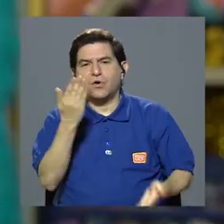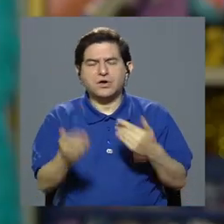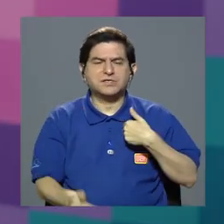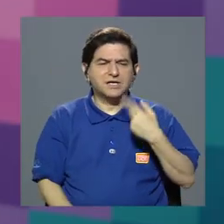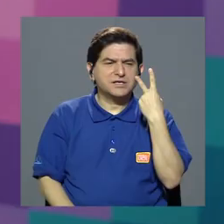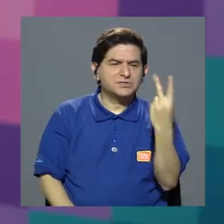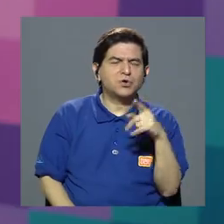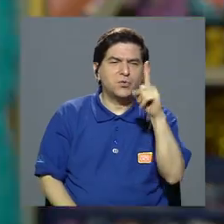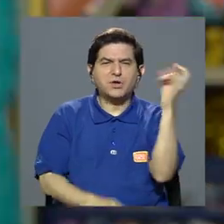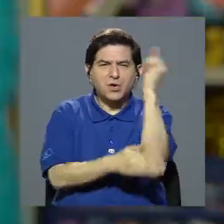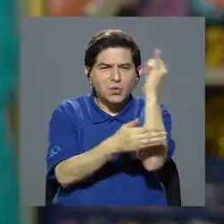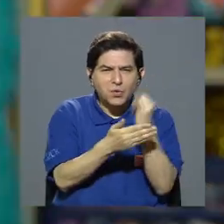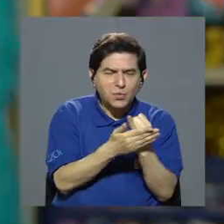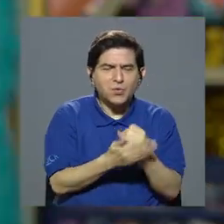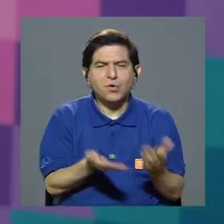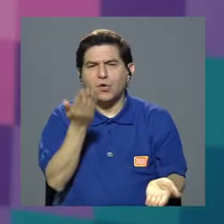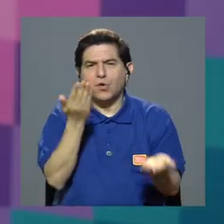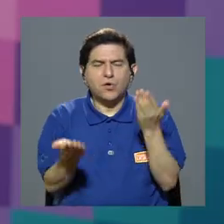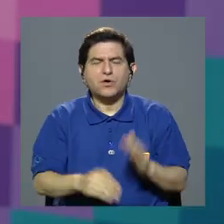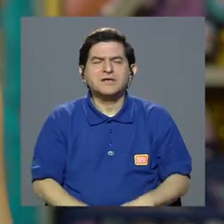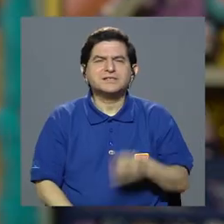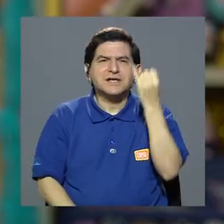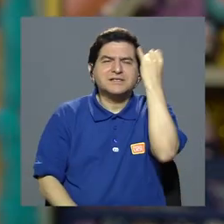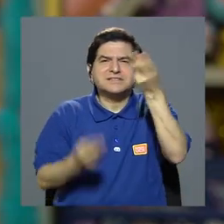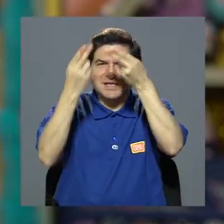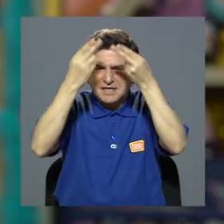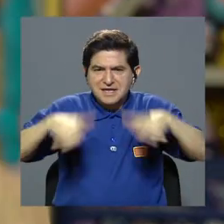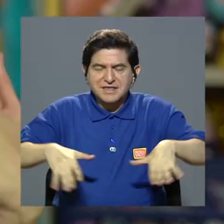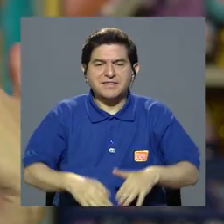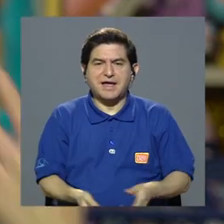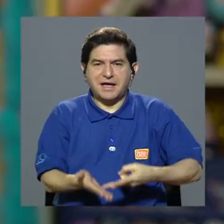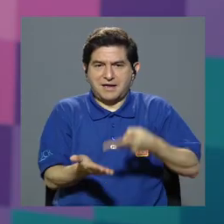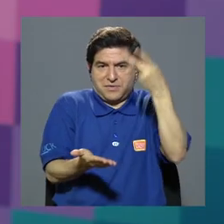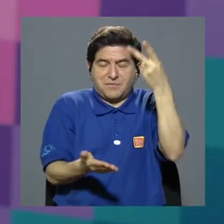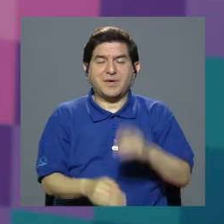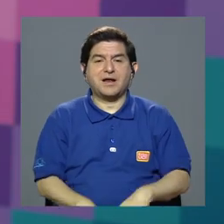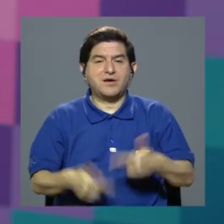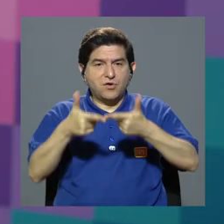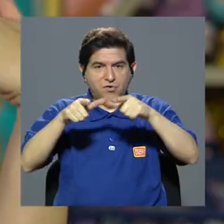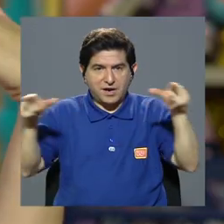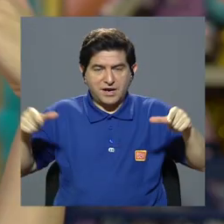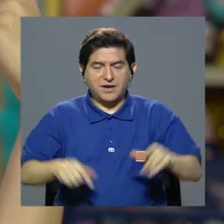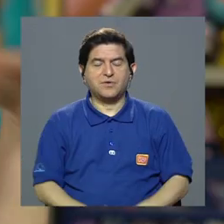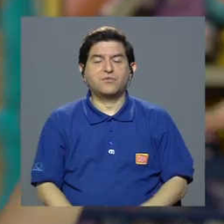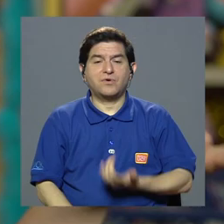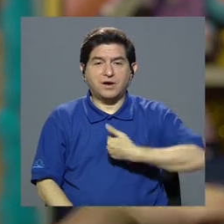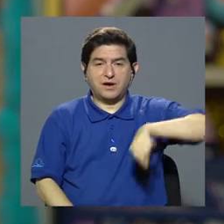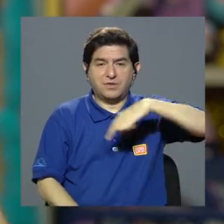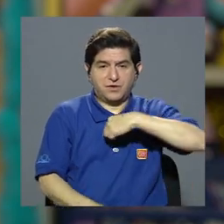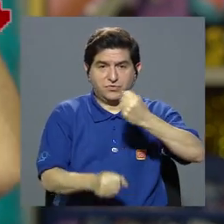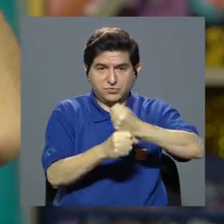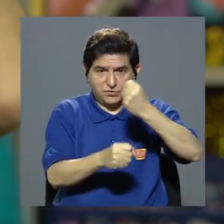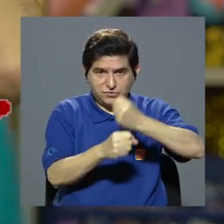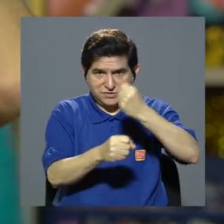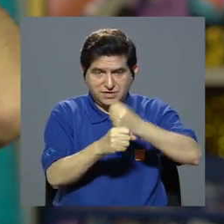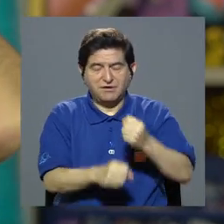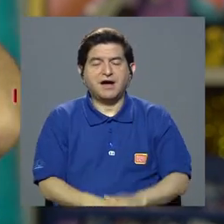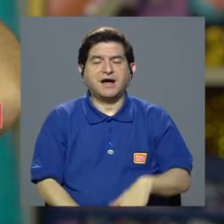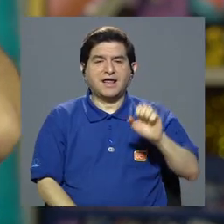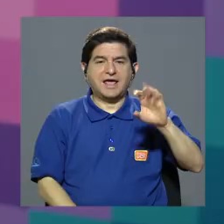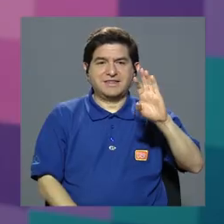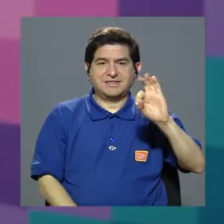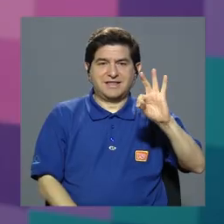acercamiento a que yo hoy esté m/m que hoy esté inserto esté determinadas cosas que enriquecen el lenguaje del formato que estamos haciendo con